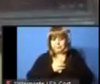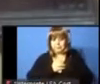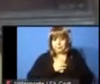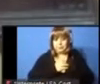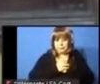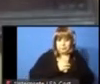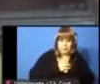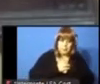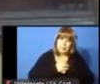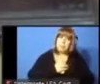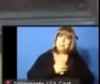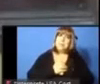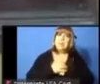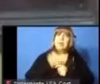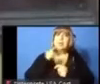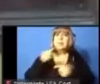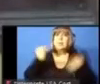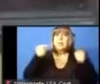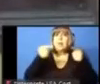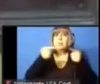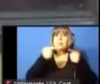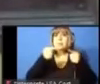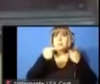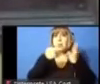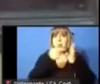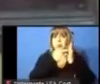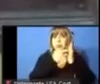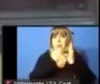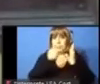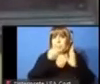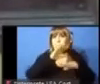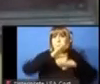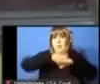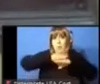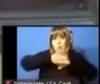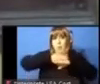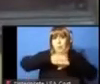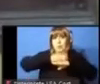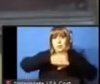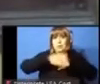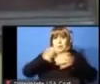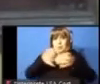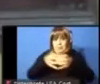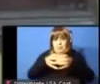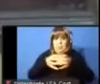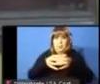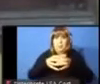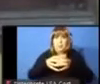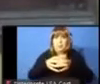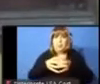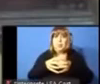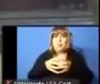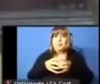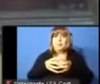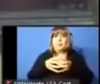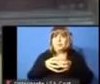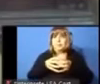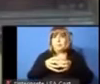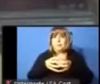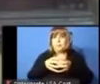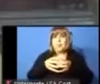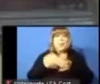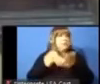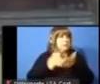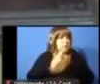Y poner énfasis en que esta responsabilidad de la que le hablaba la hemos tenido en forma